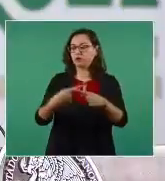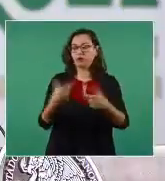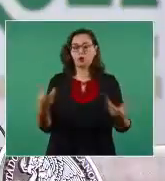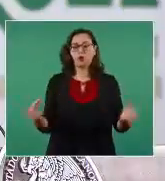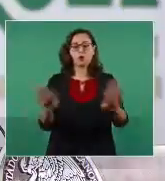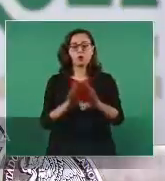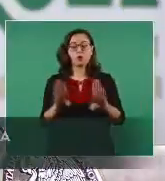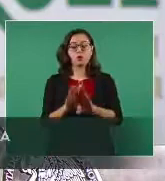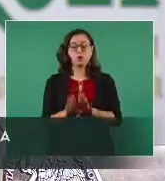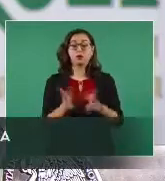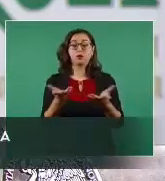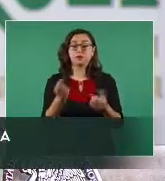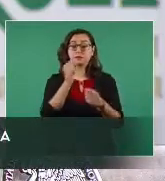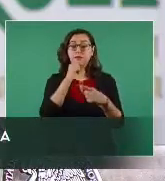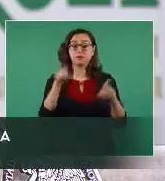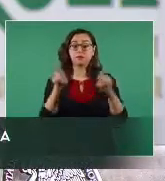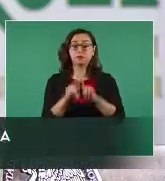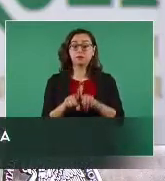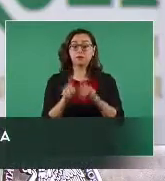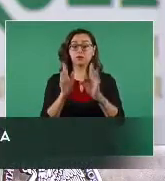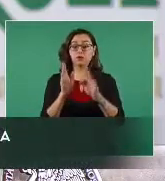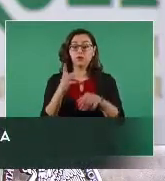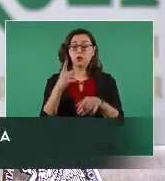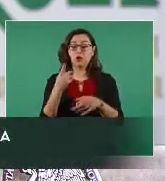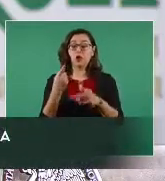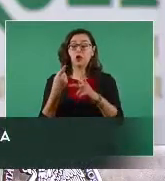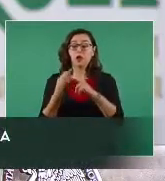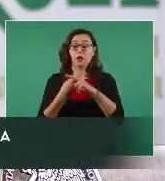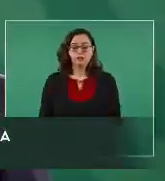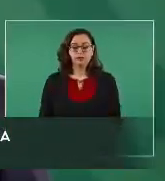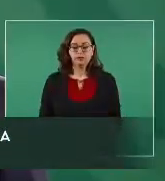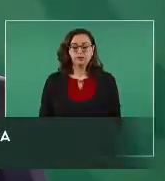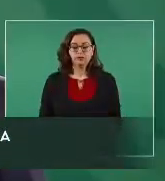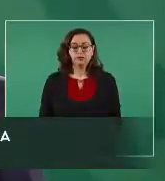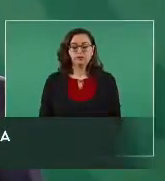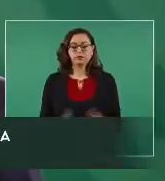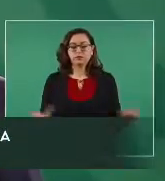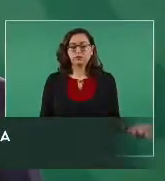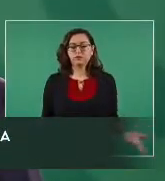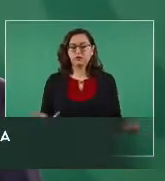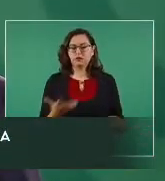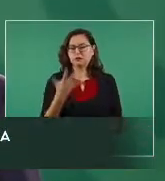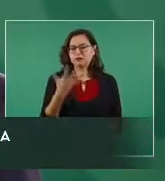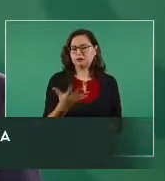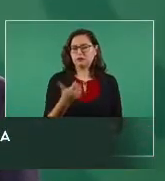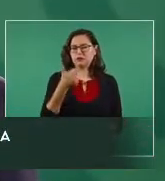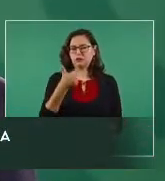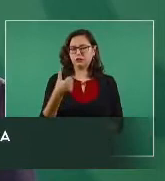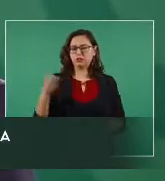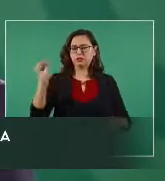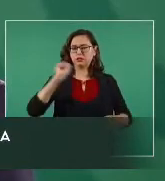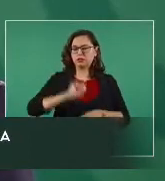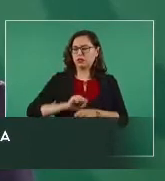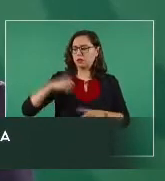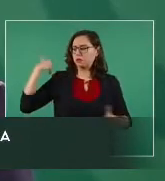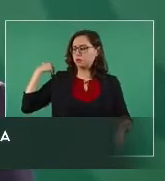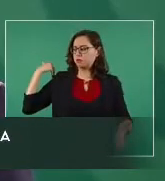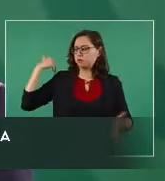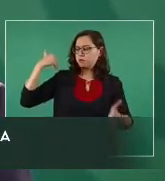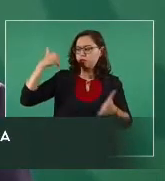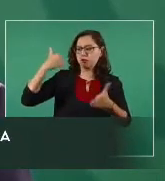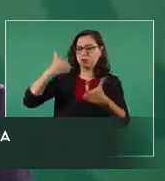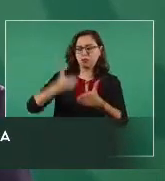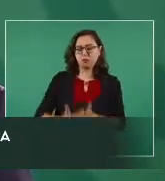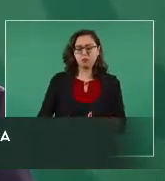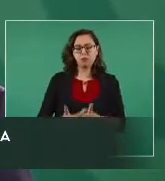El subsecretario de Prevención y Promoción de la Salud, Hugo López-Gatell, dijo hoy que la tendencia del COVID-19 en México sigue a una